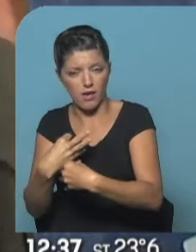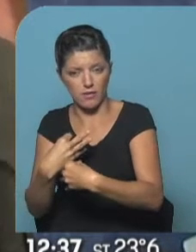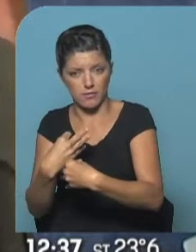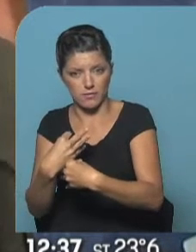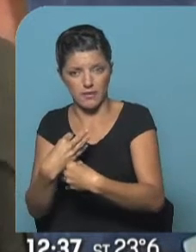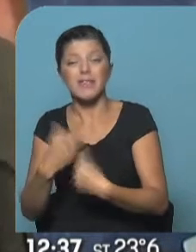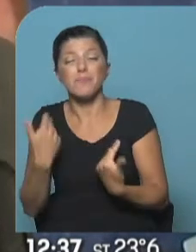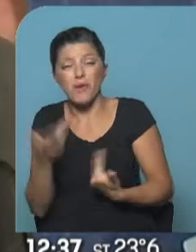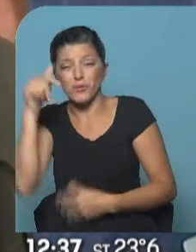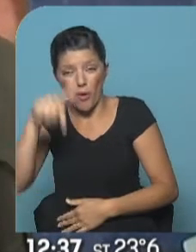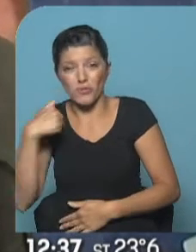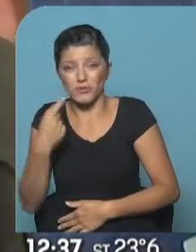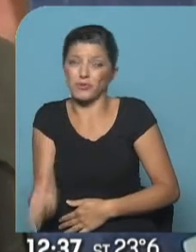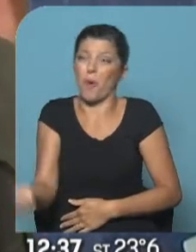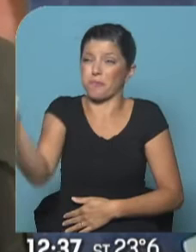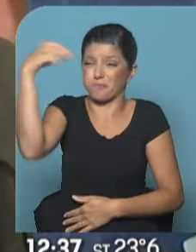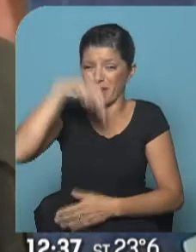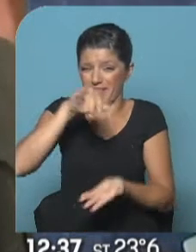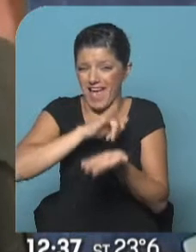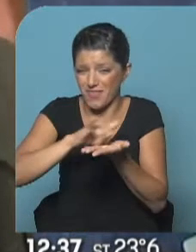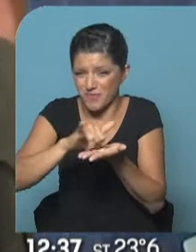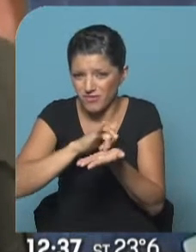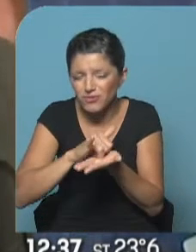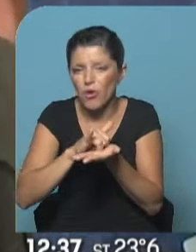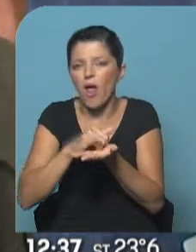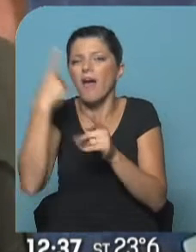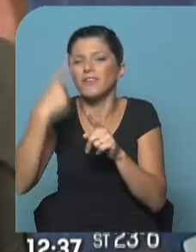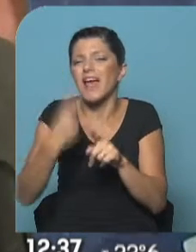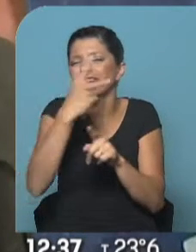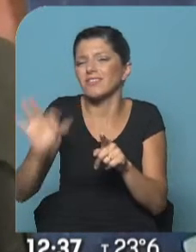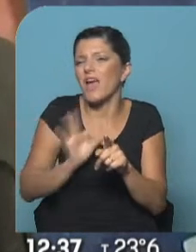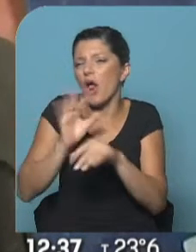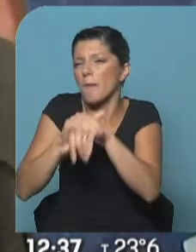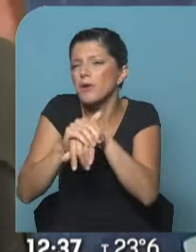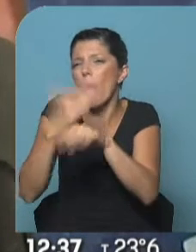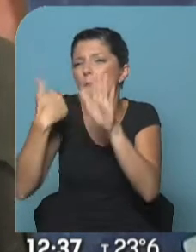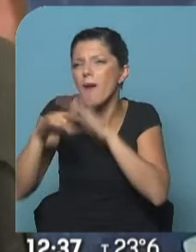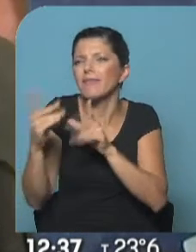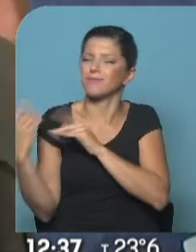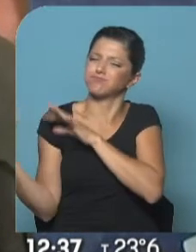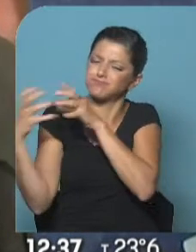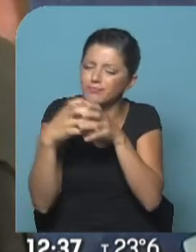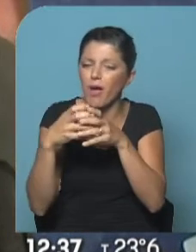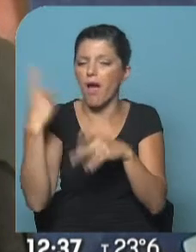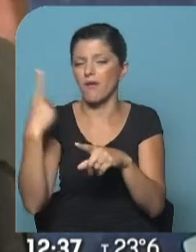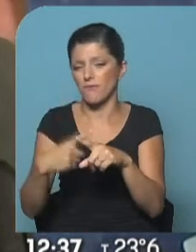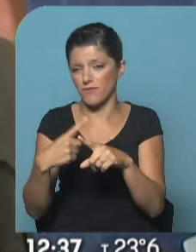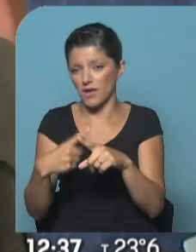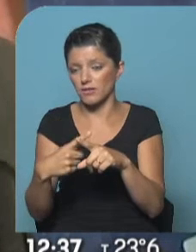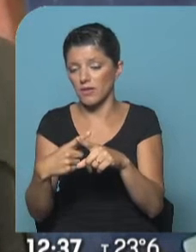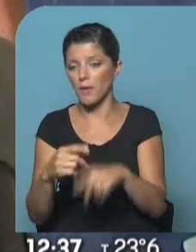que nos trajo a esta ciudad, para celebrar nuestra amistad de más de 30 años. En nombre de